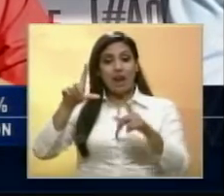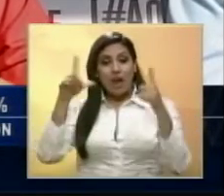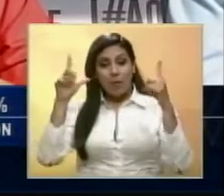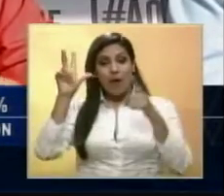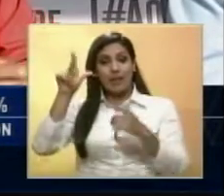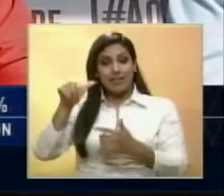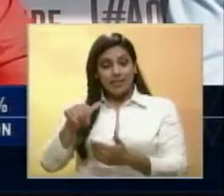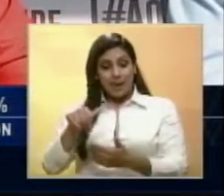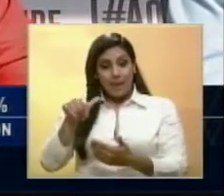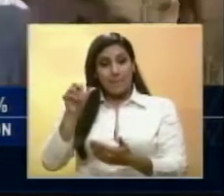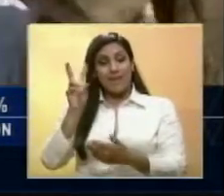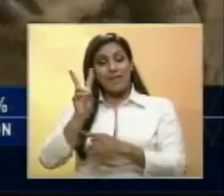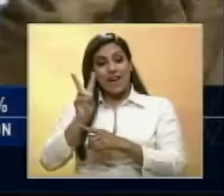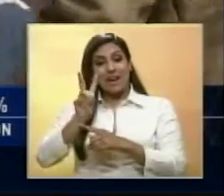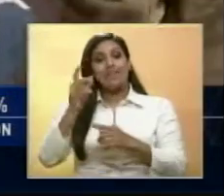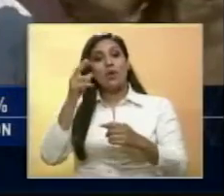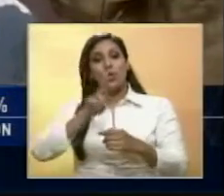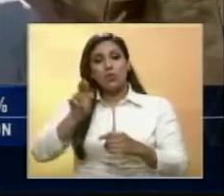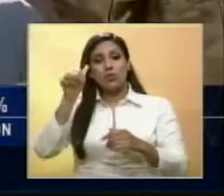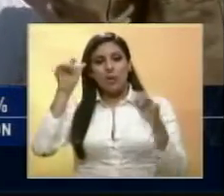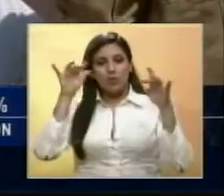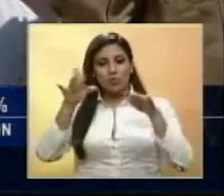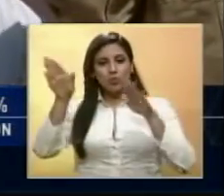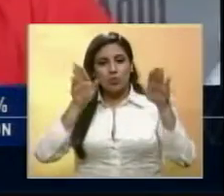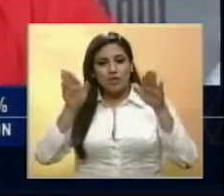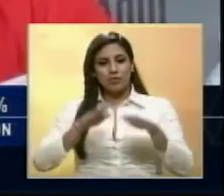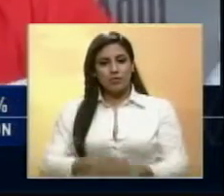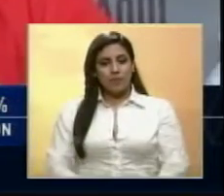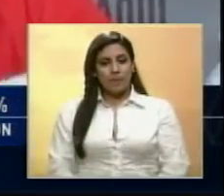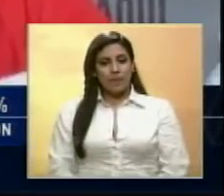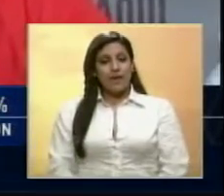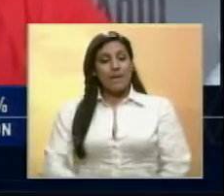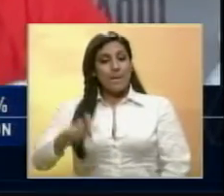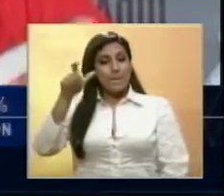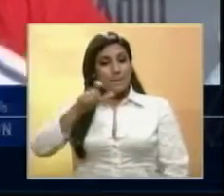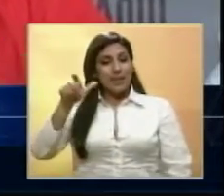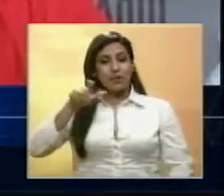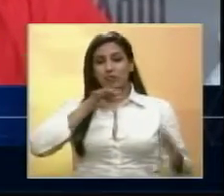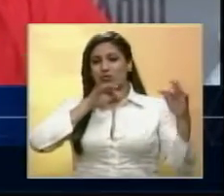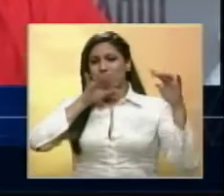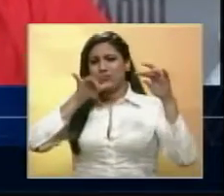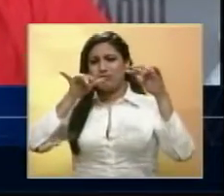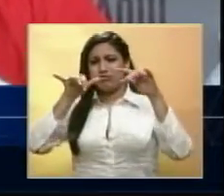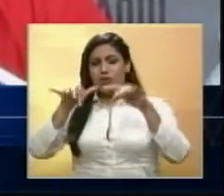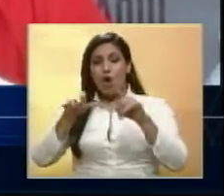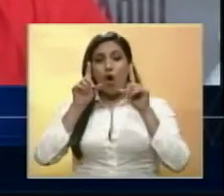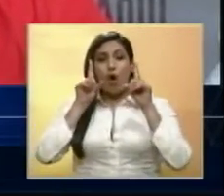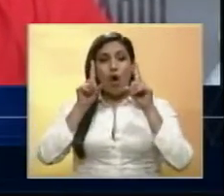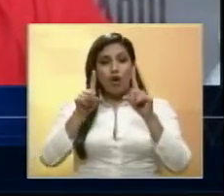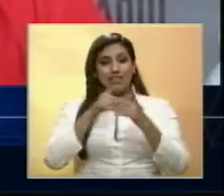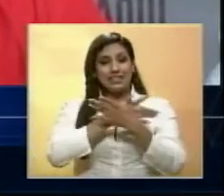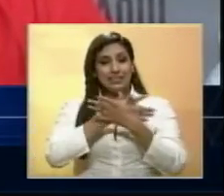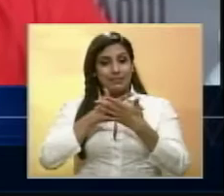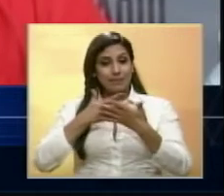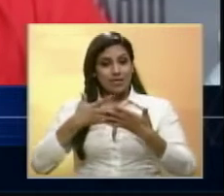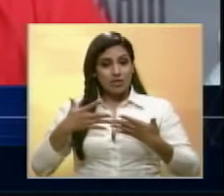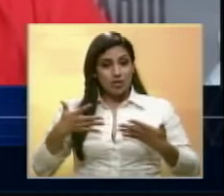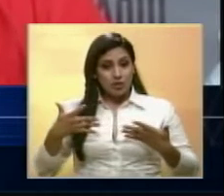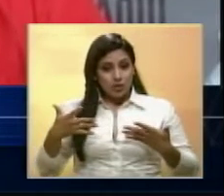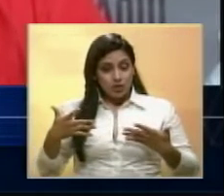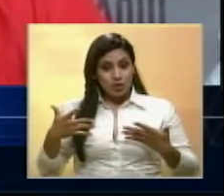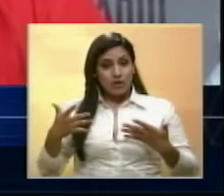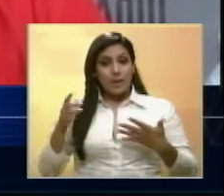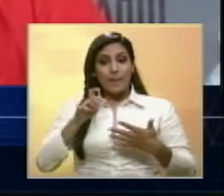Aragua recibieron mayor cantidad de turistas. La gente que se movió, 11 millones que